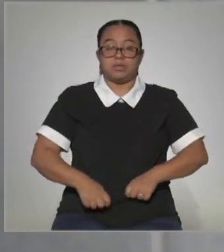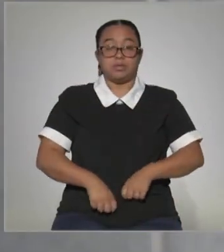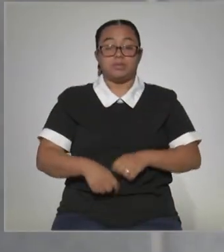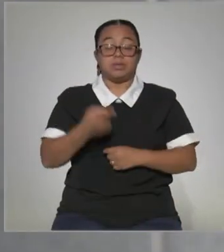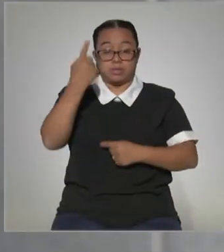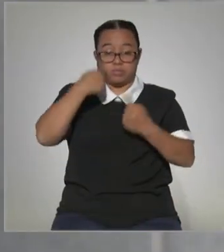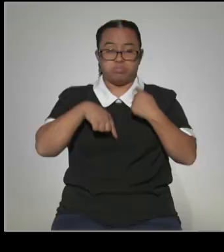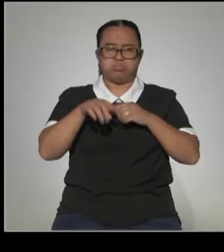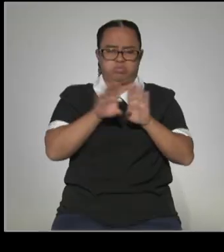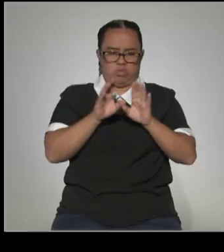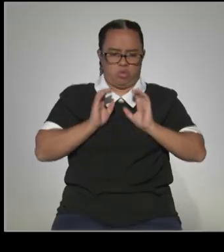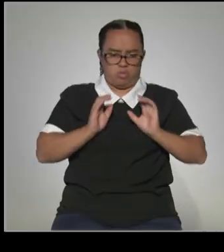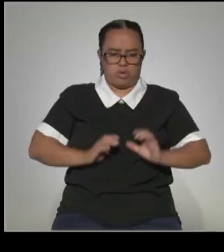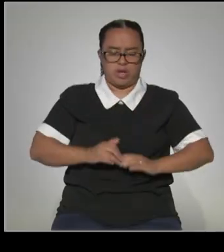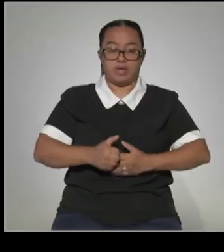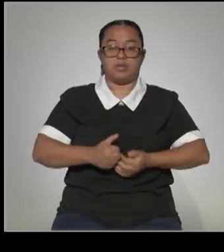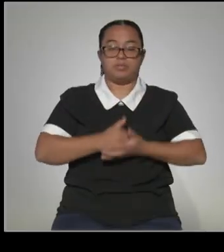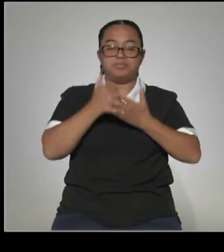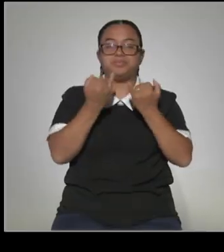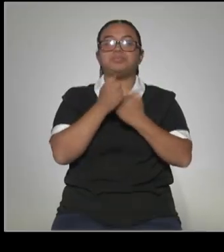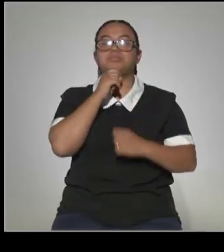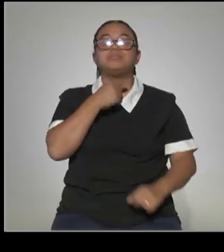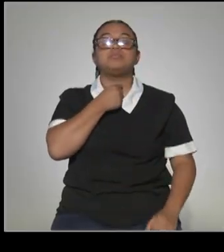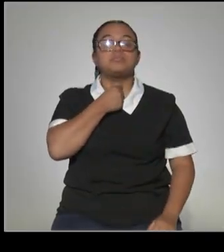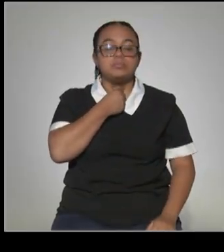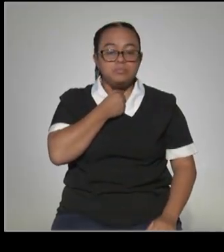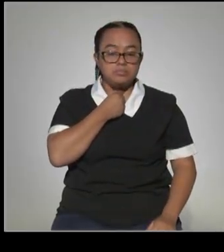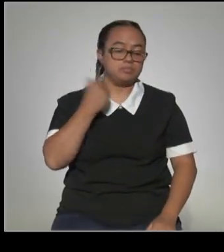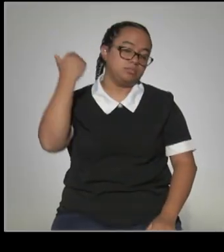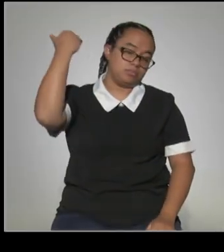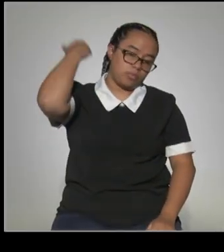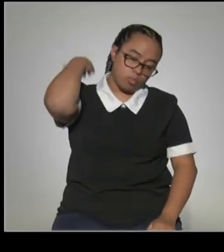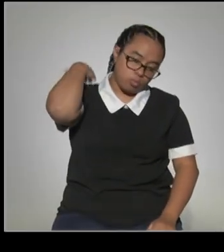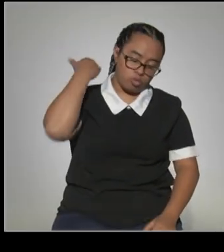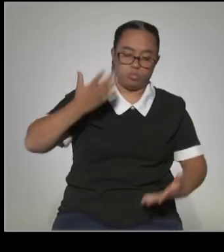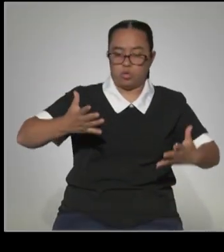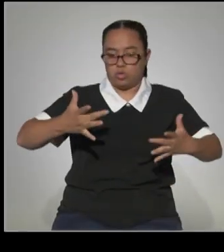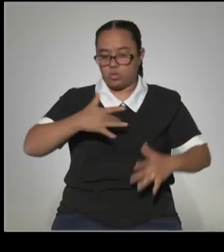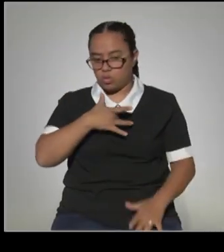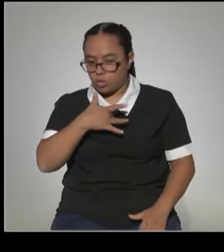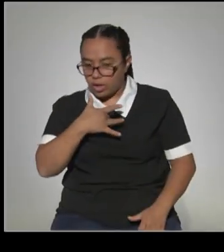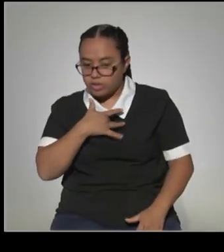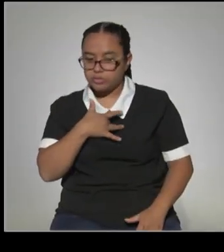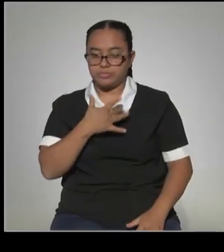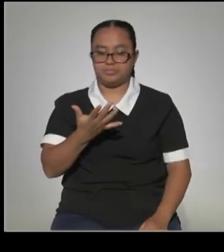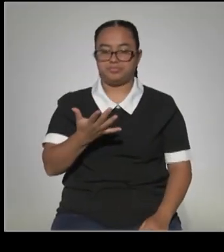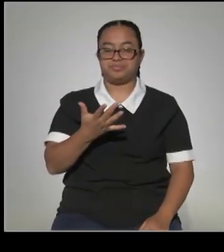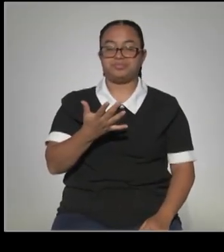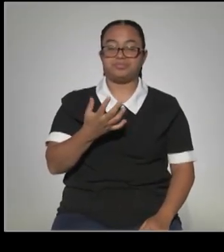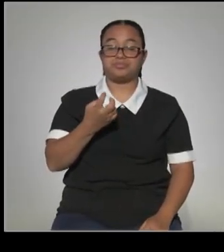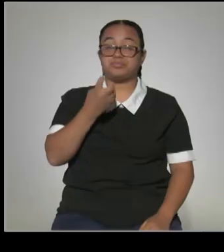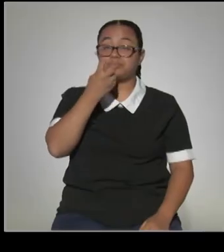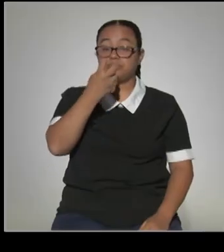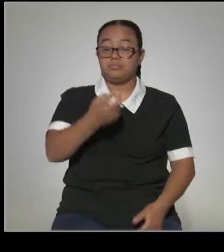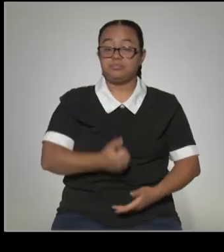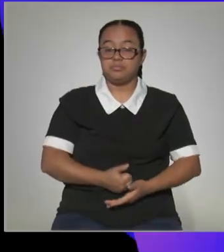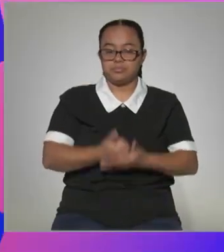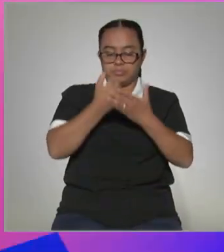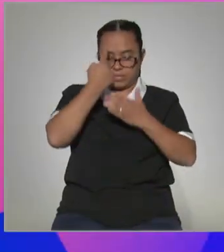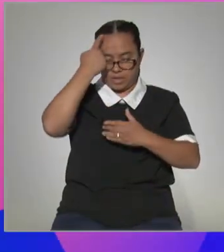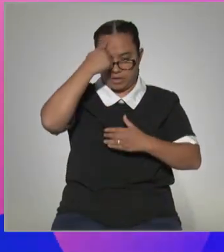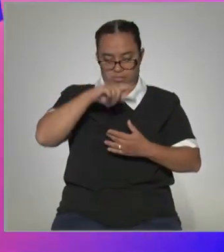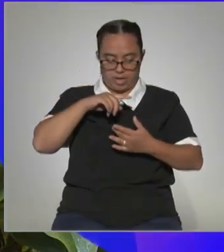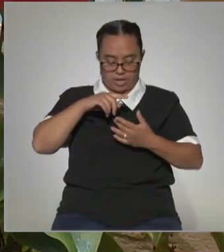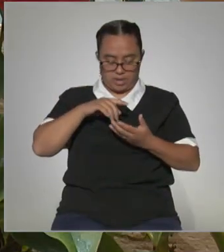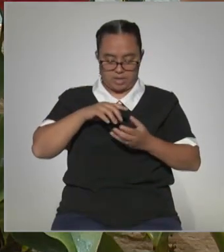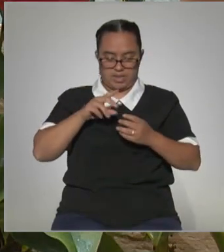por todo nuestro cuerpo, incluida la garganta, incluidos los pulmones, el corazón. Entonces, eso permite la activación del